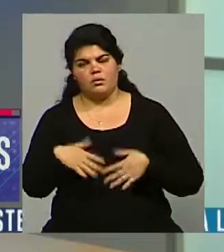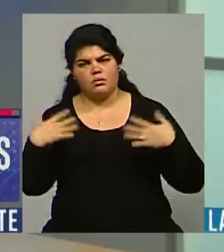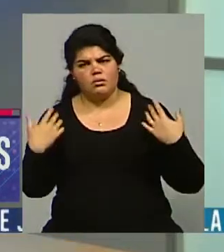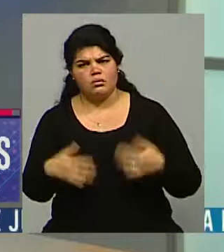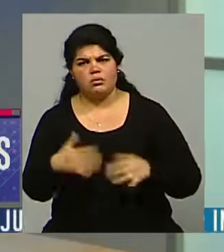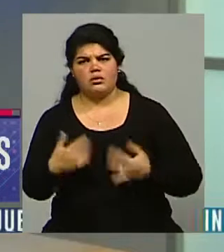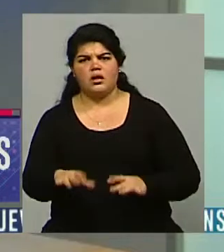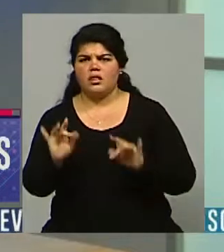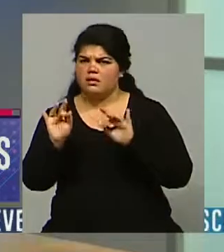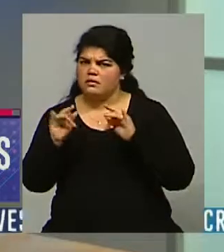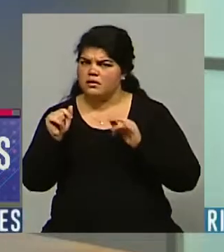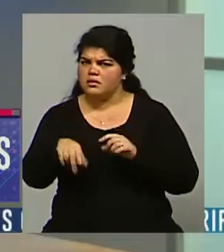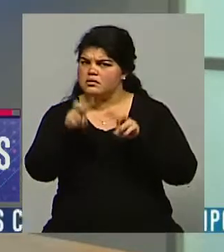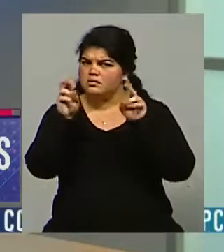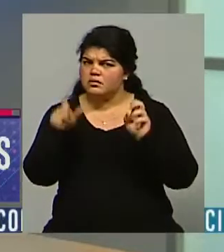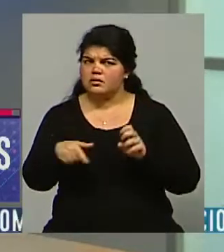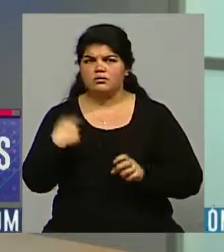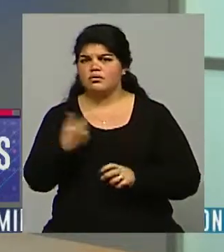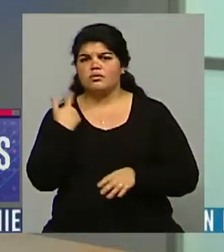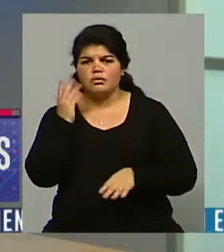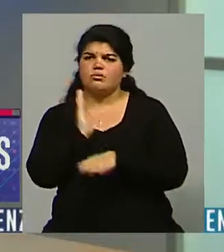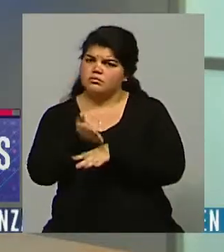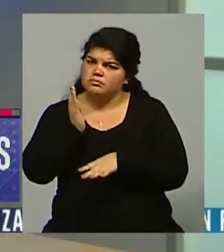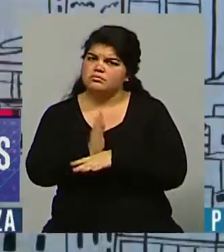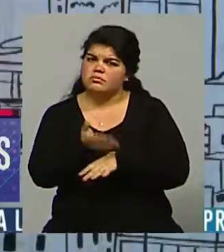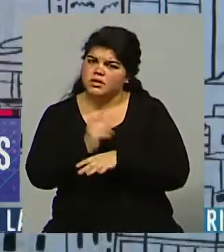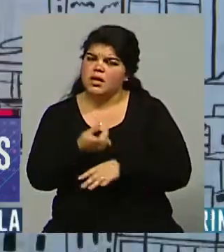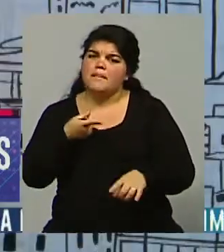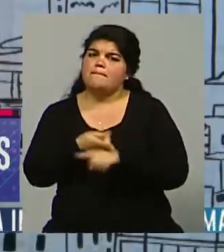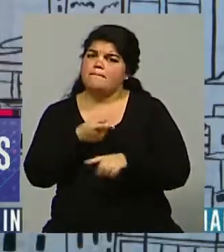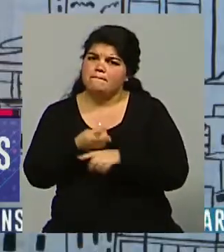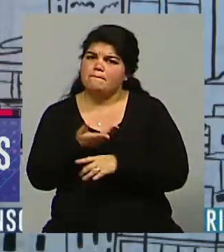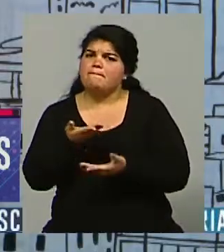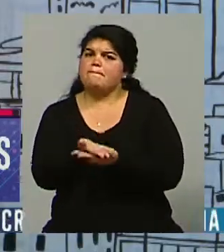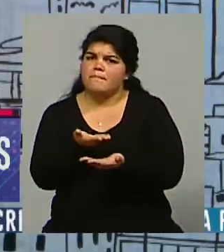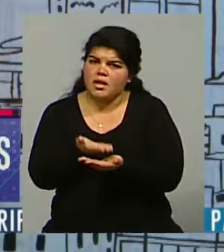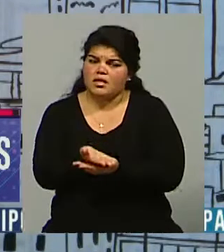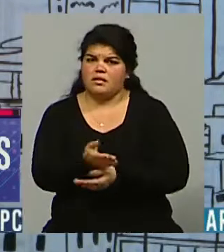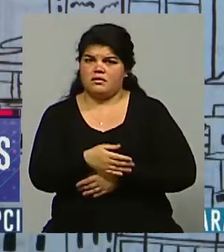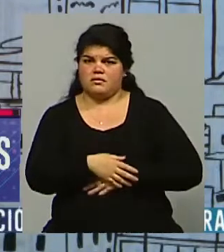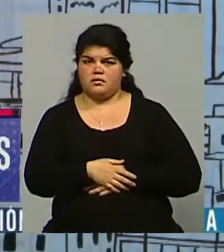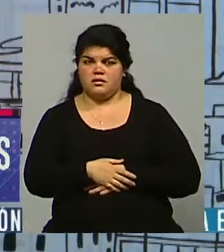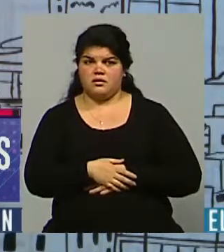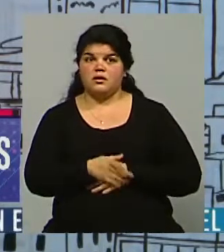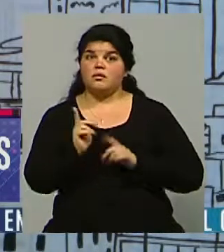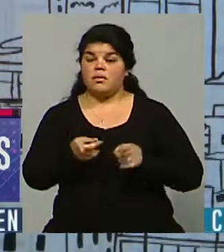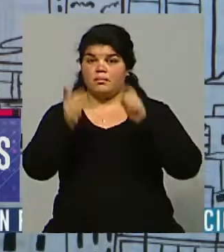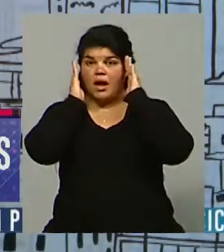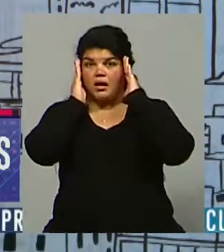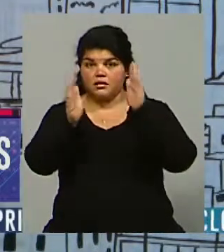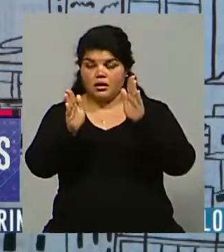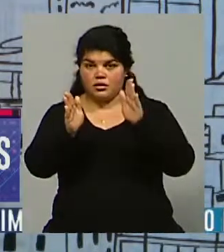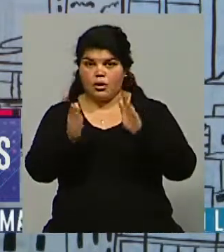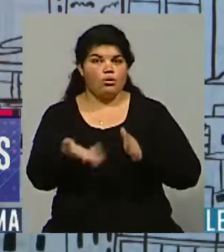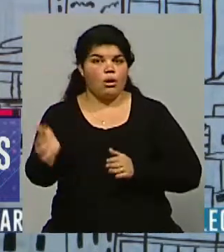en sí, y nosotros tendremos que seguir el camino, ¿no? De exigir, sí, de pedir, de reclamar. Y sobre todo de estar atentos en lo cotidiano y en